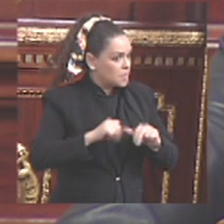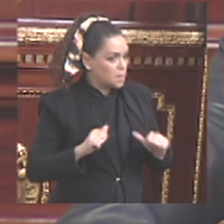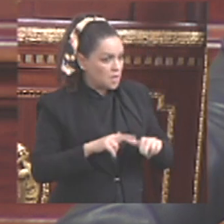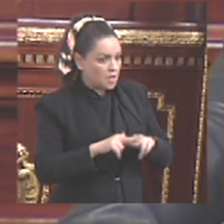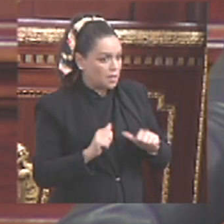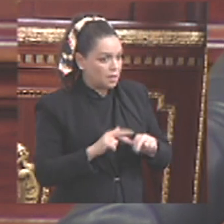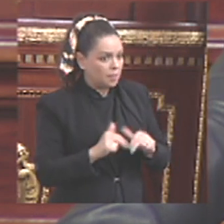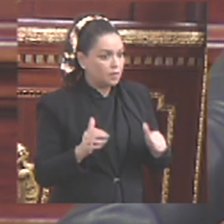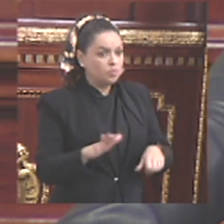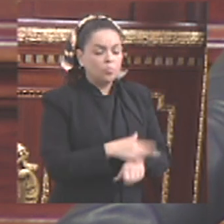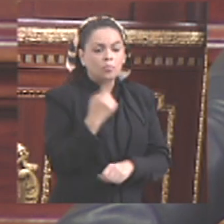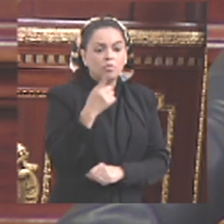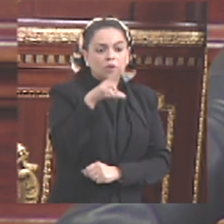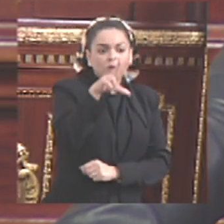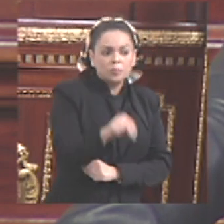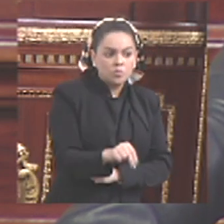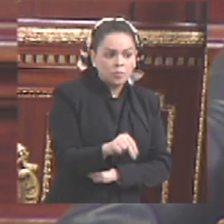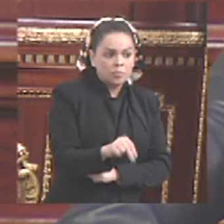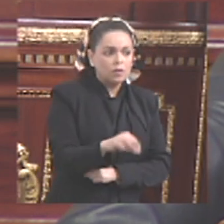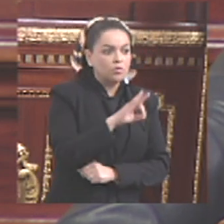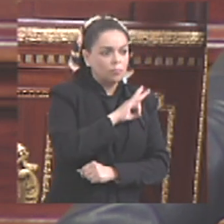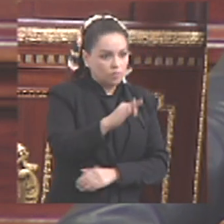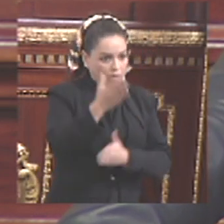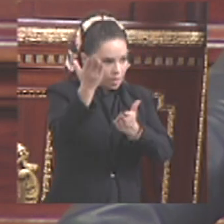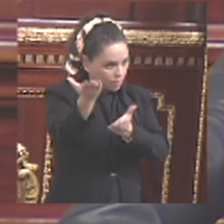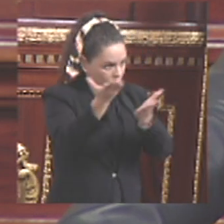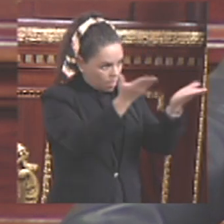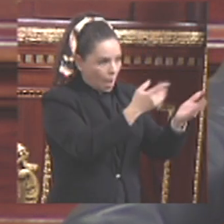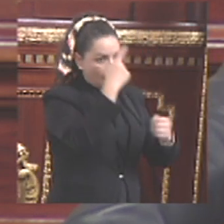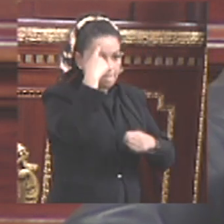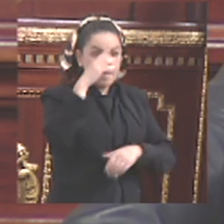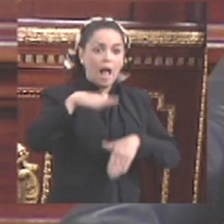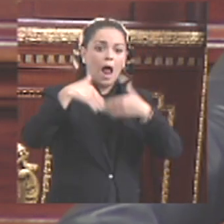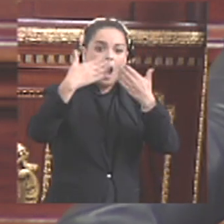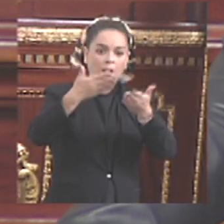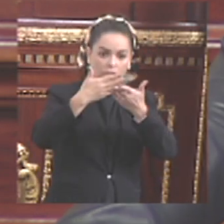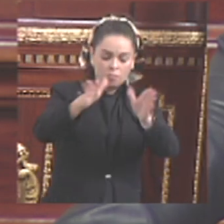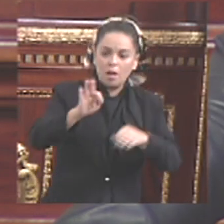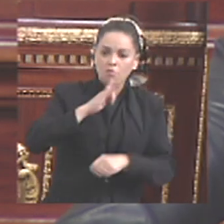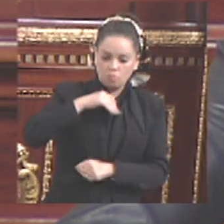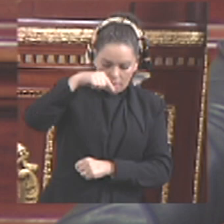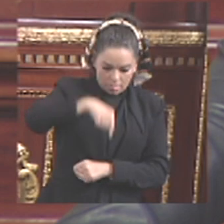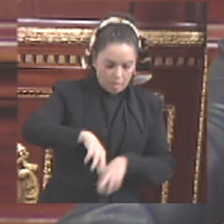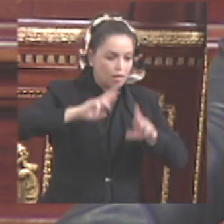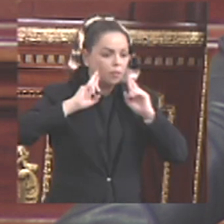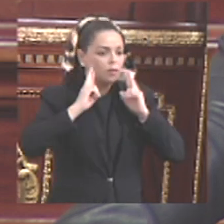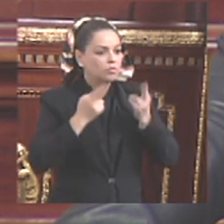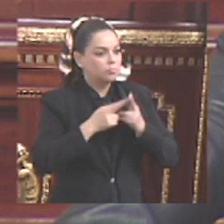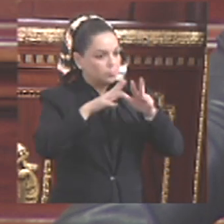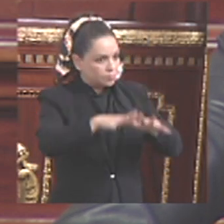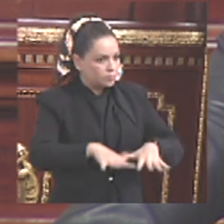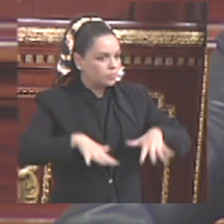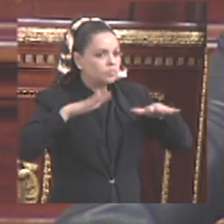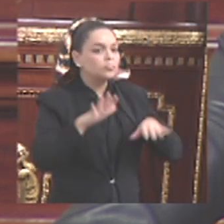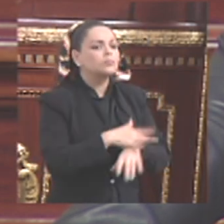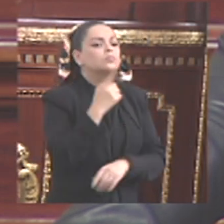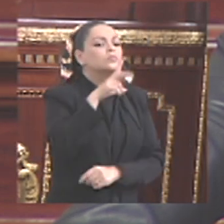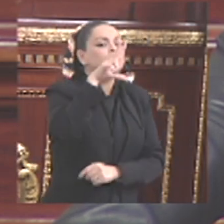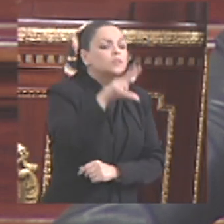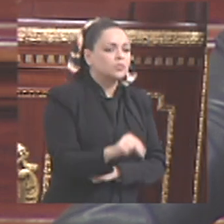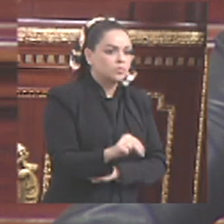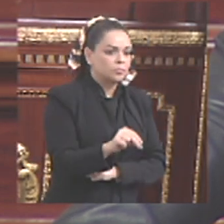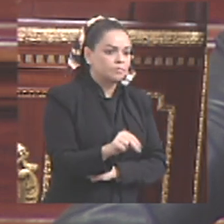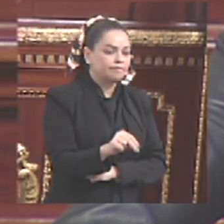que se llevara a cabo la sesión solemne? Y ahí tenemos que replantearnos, porque no estuvimos a la altura de